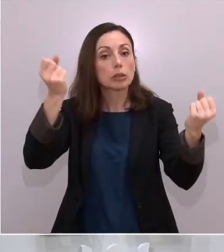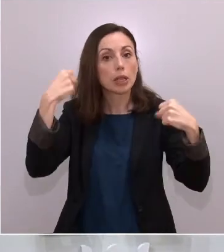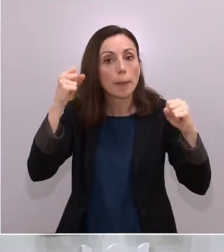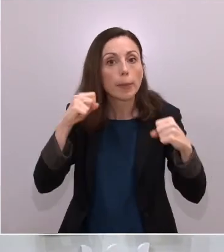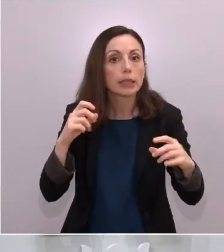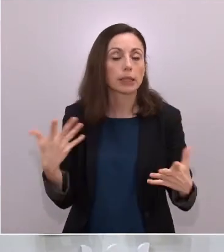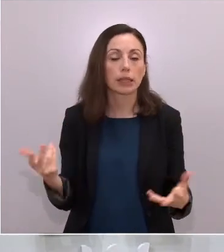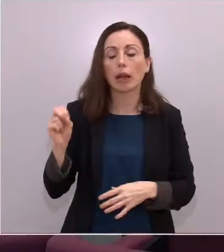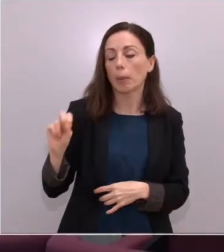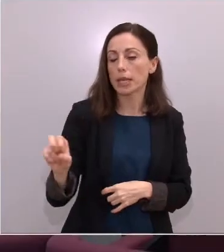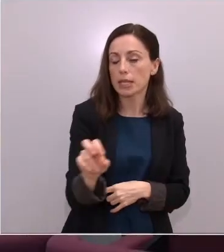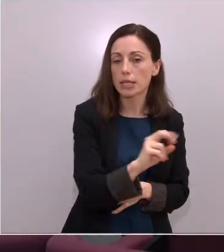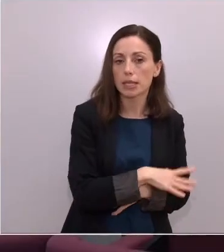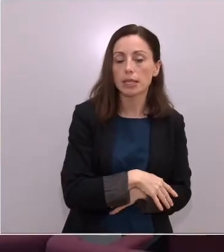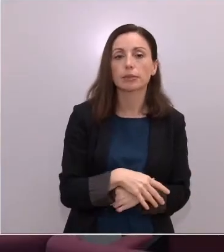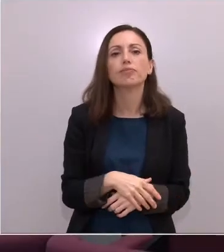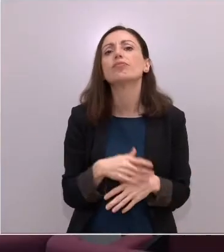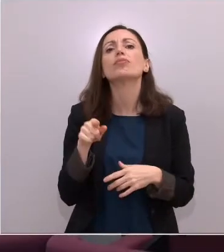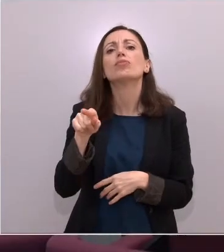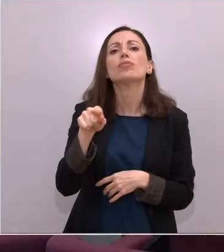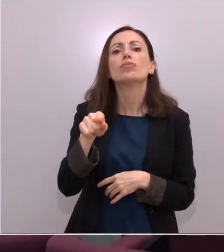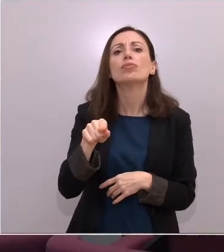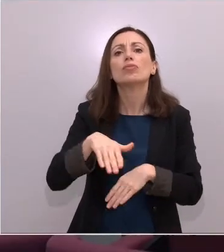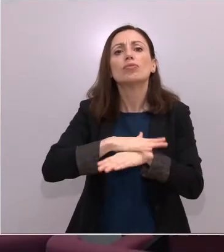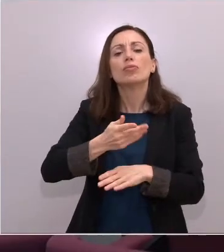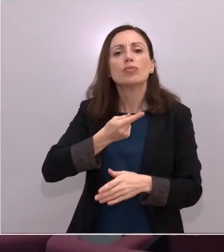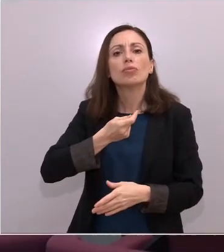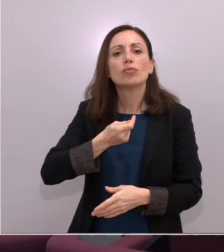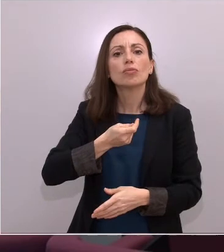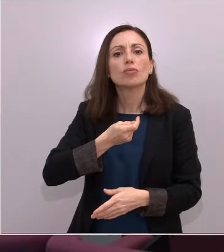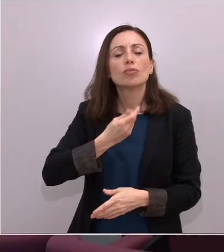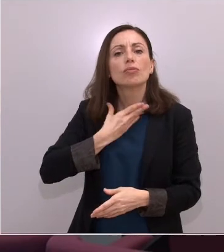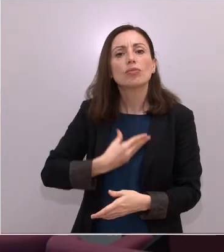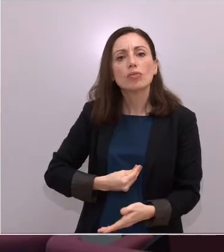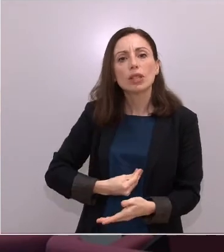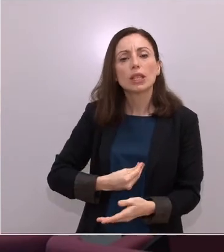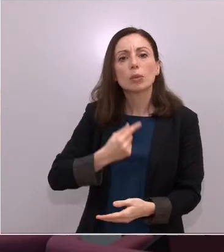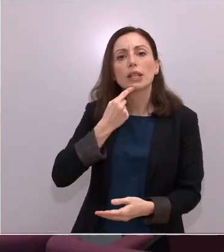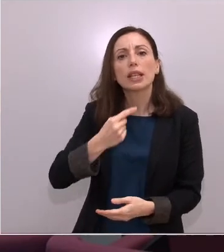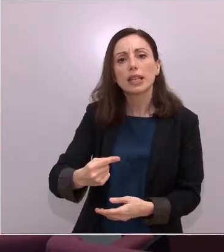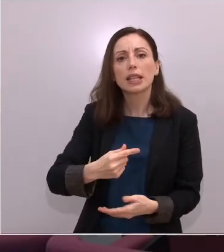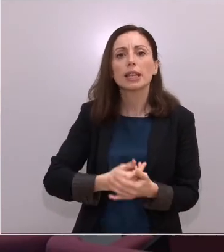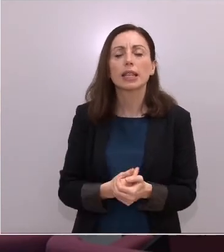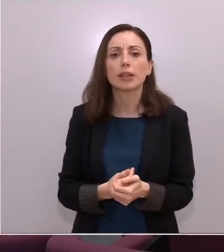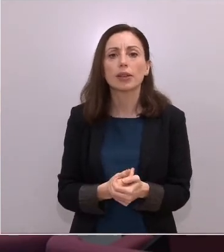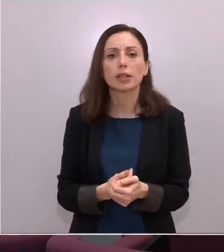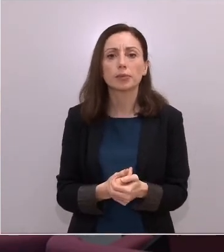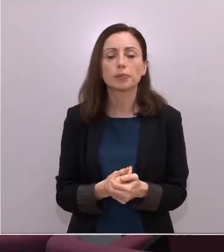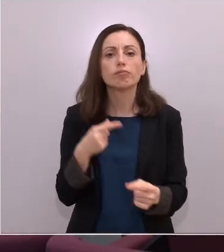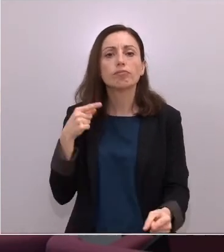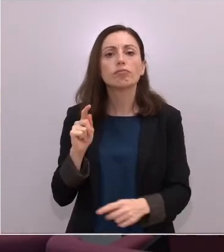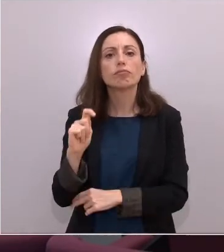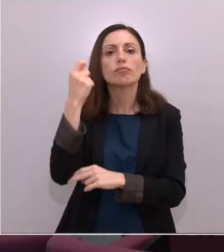a dar paseos. ¿Y qué fórmula propone el Ejecutivo de Murcia al Central para limitar la movilidad interautonómica de forma que se consiga que